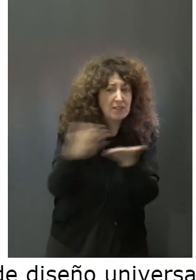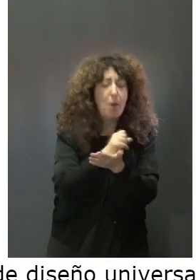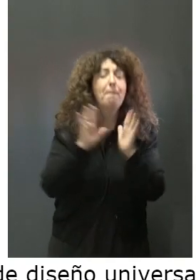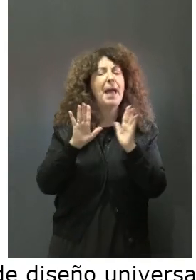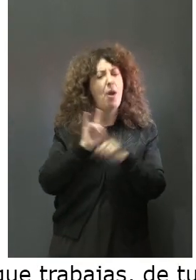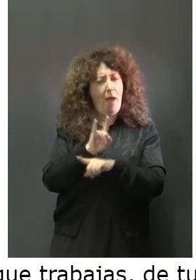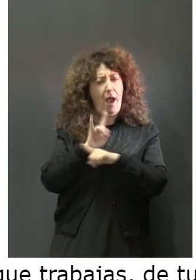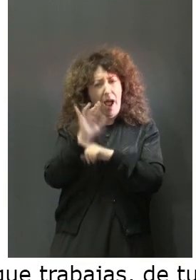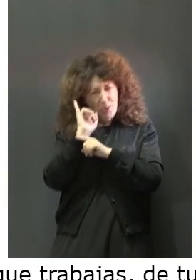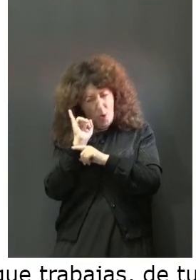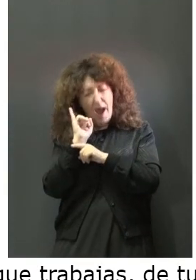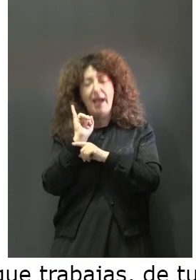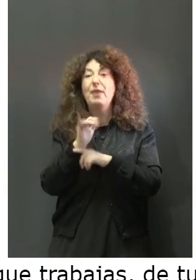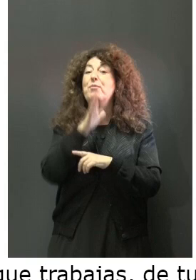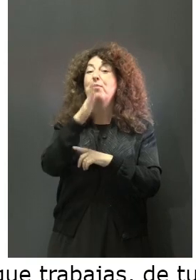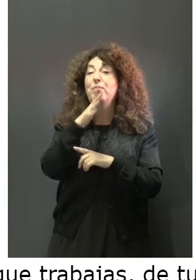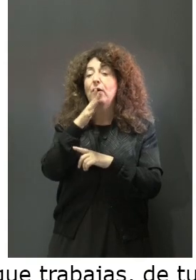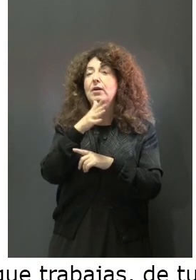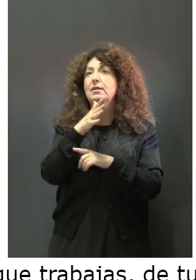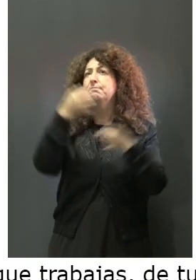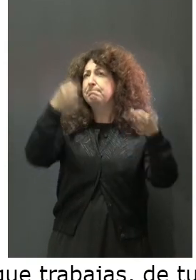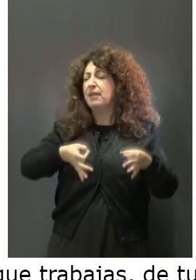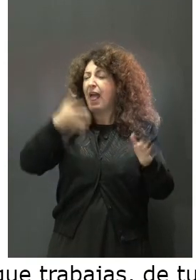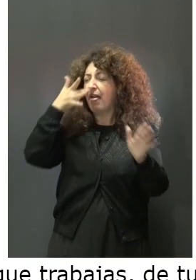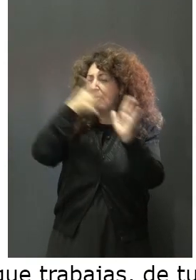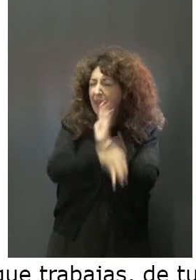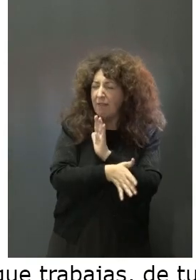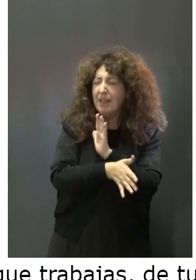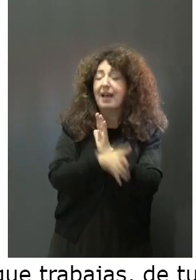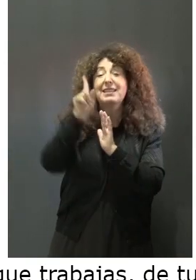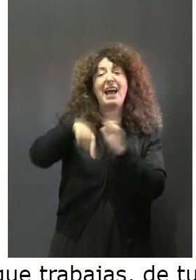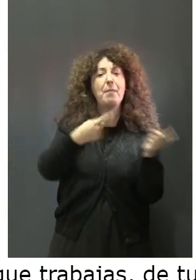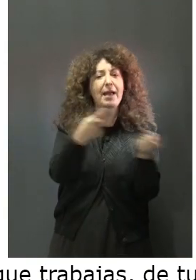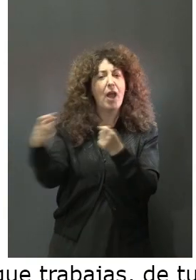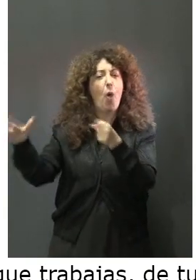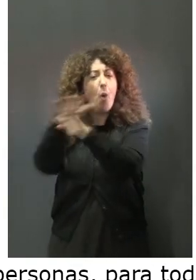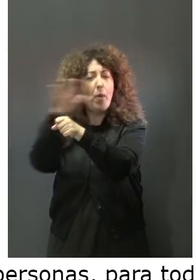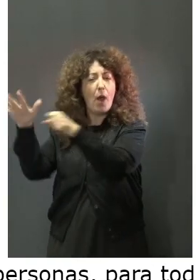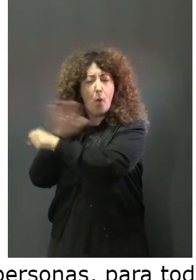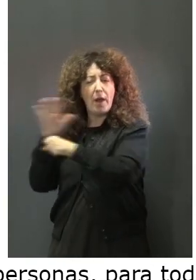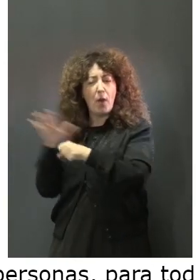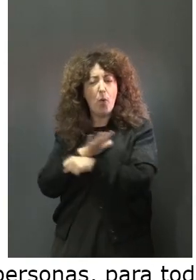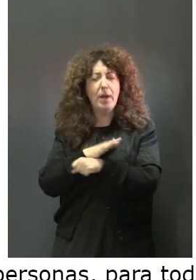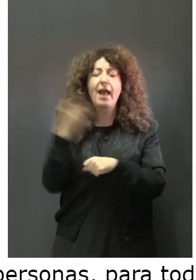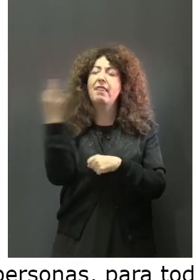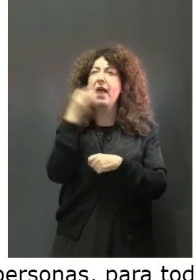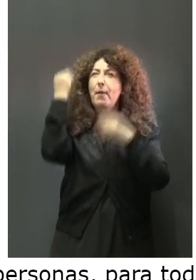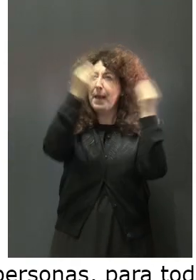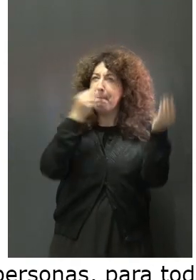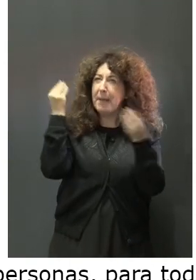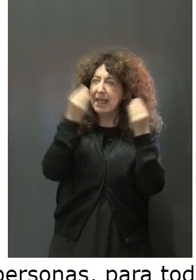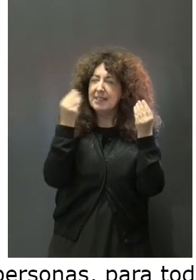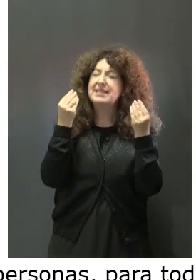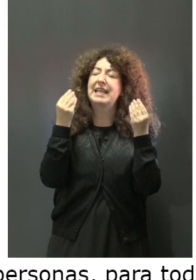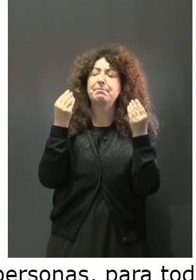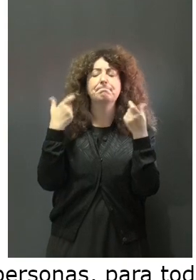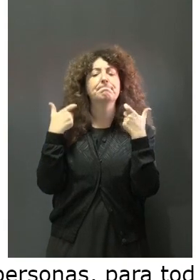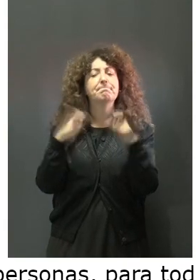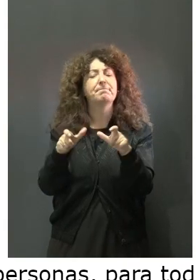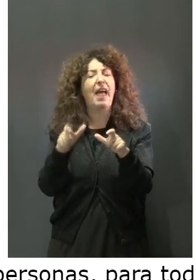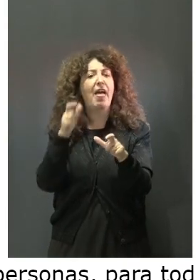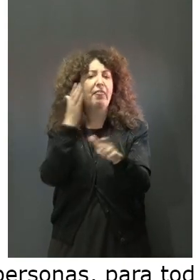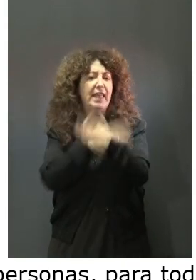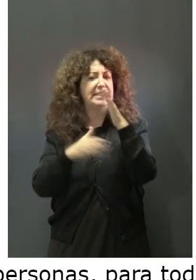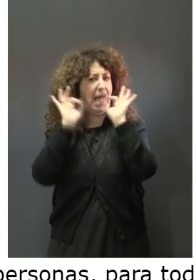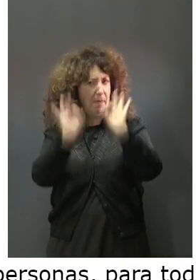porque en realidad para definir y cubrir las necesidades tienes que pensar en algunos tipos de discapacidad